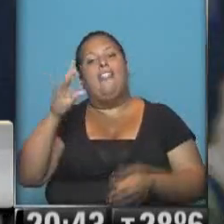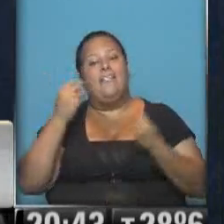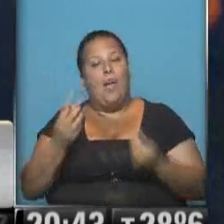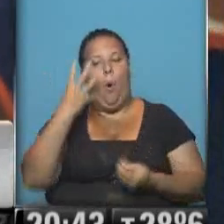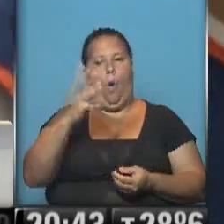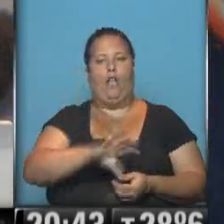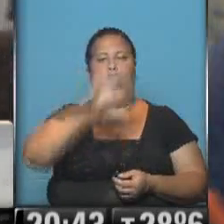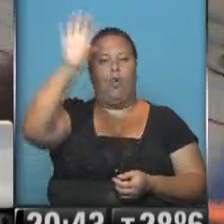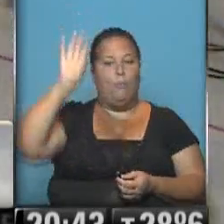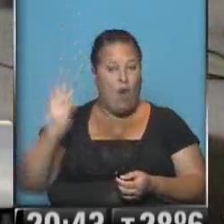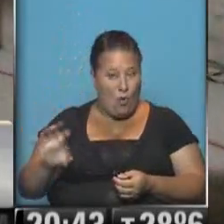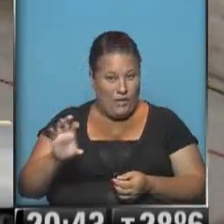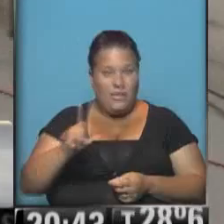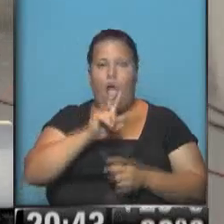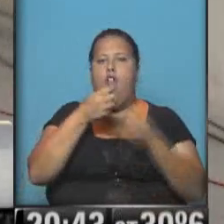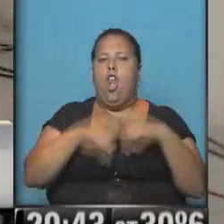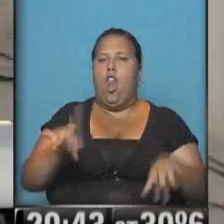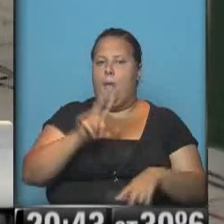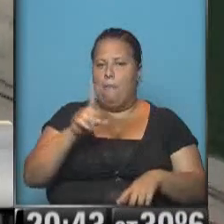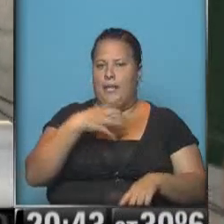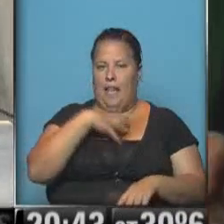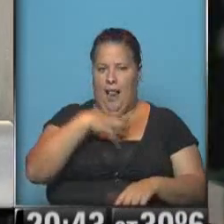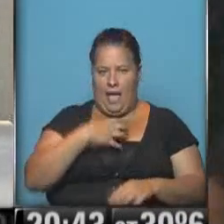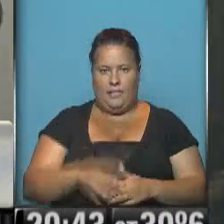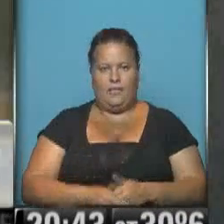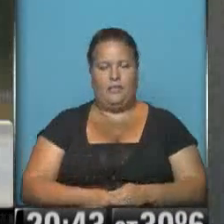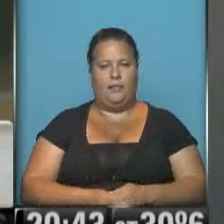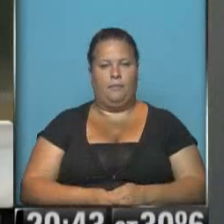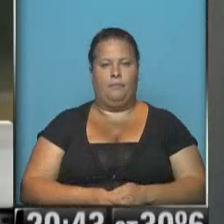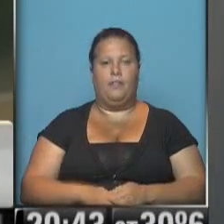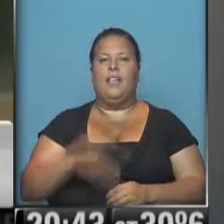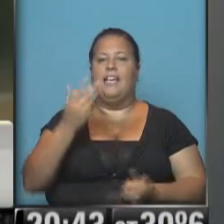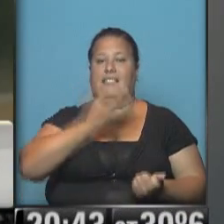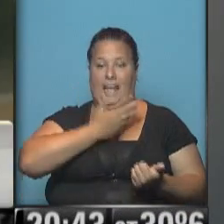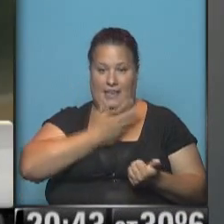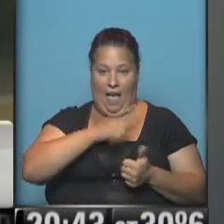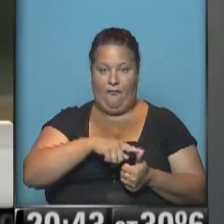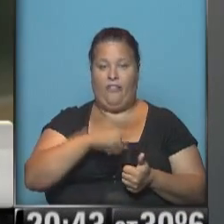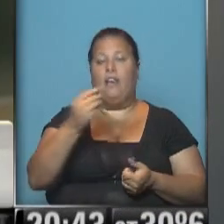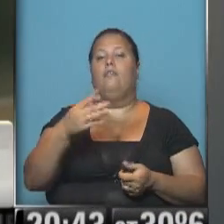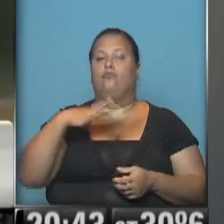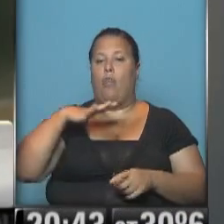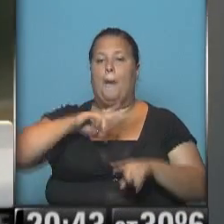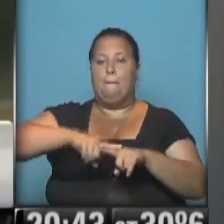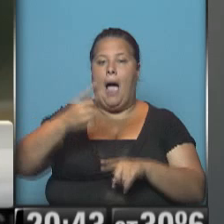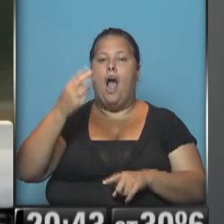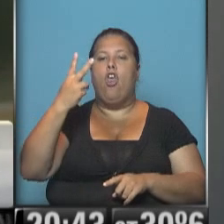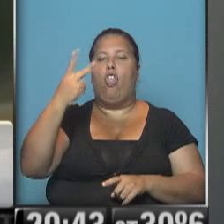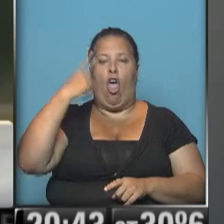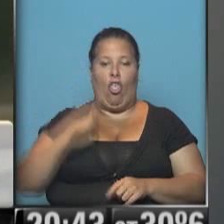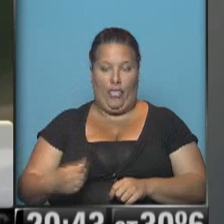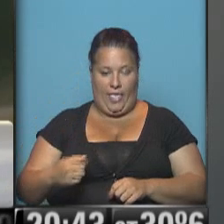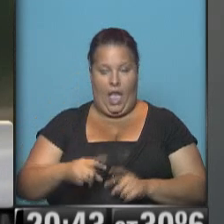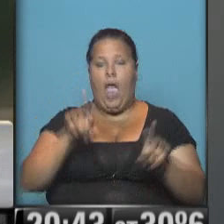4 provincias que no iniciaron el ciclo lectivo. Se trata de Santa Fe, que lleva adelante un paro por 48